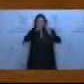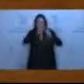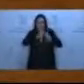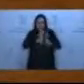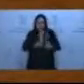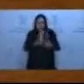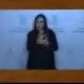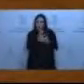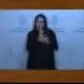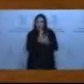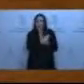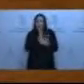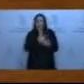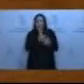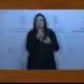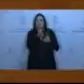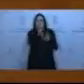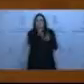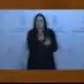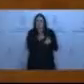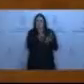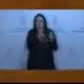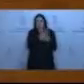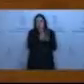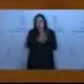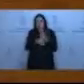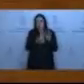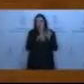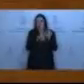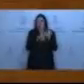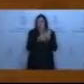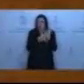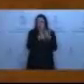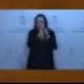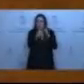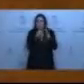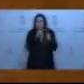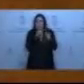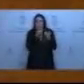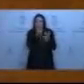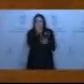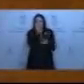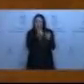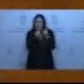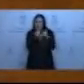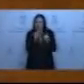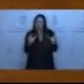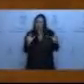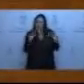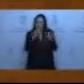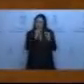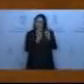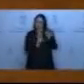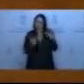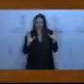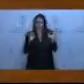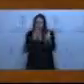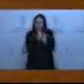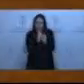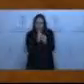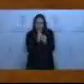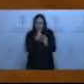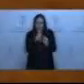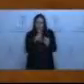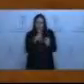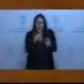omisiones de información, reduciéndose así la calidad, transparencia de la información económica y de su gestión, ¿no? Yo esto lo uniría con lo que tanto